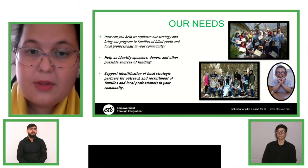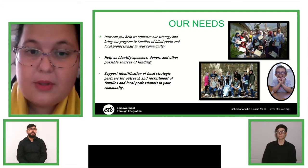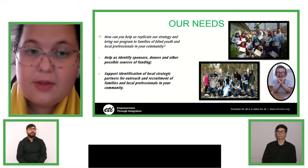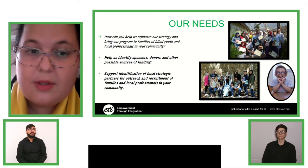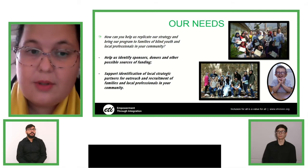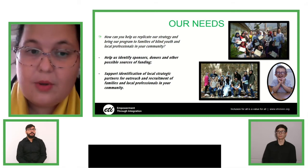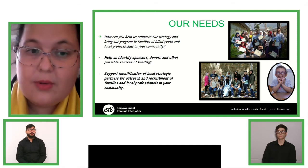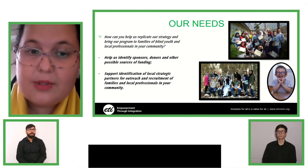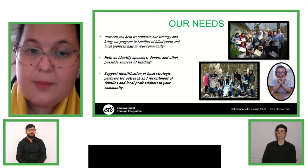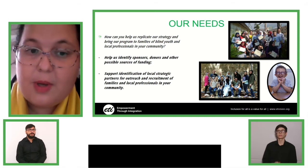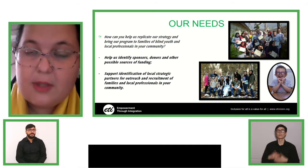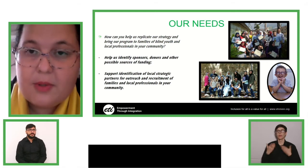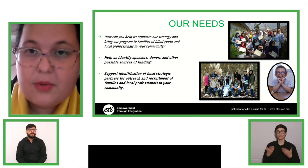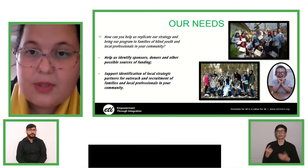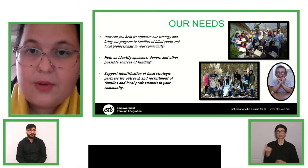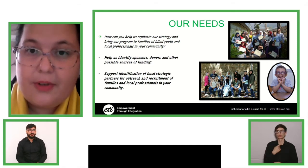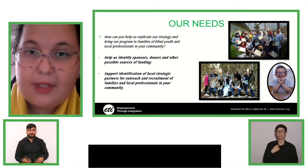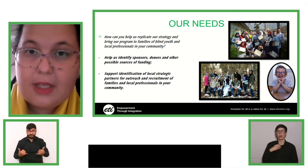estamos buscando